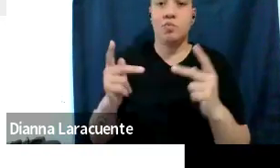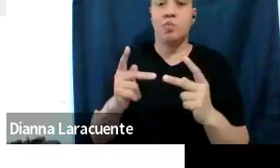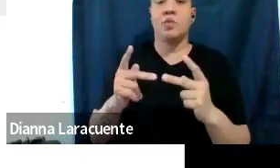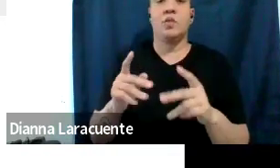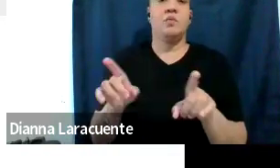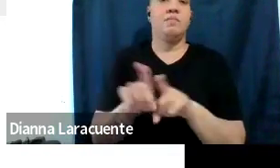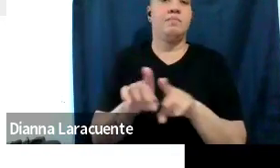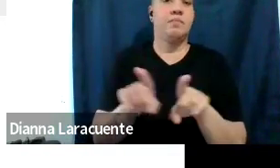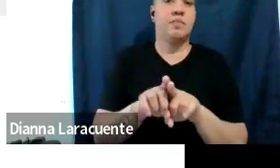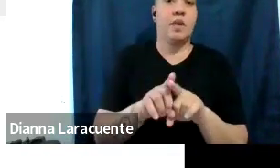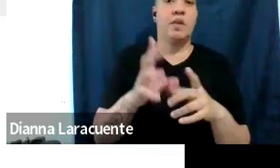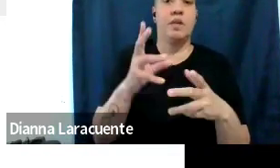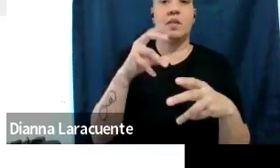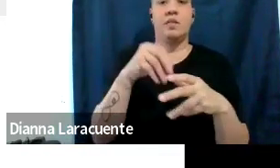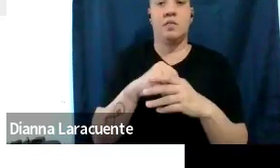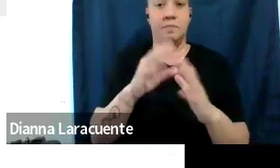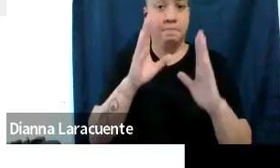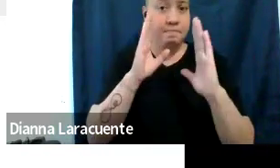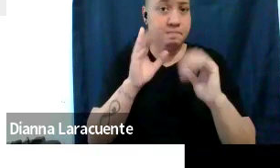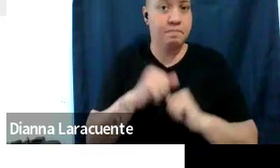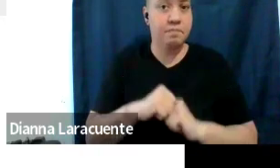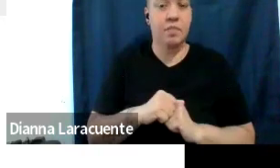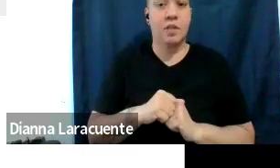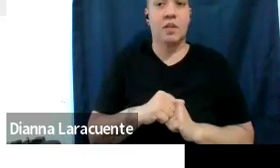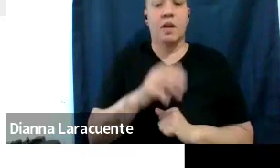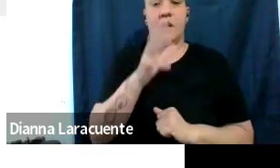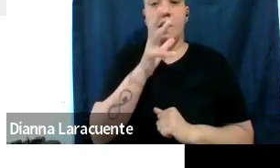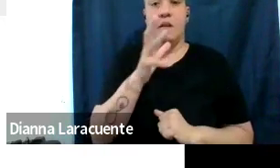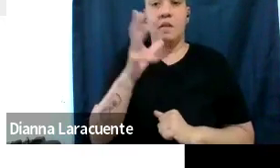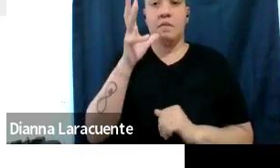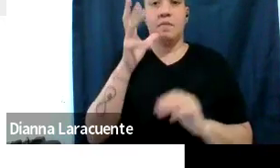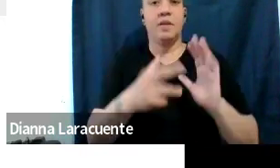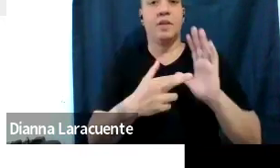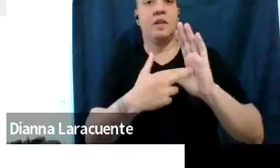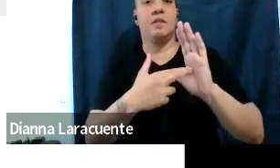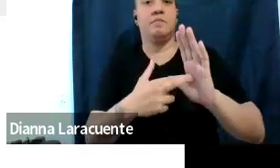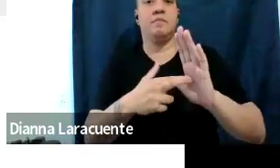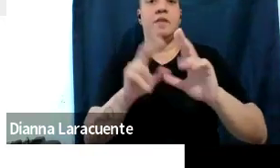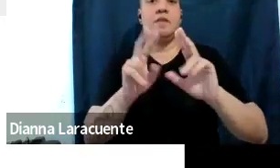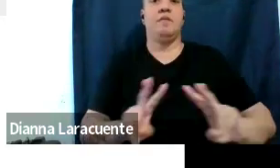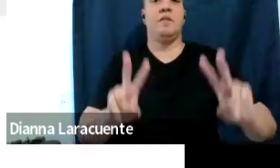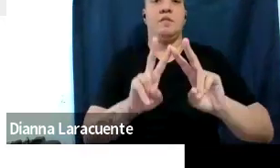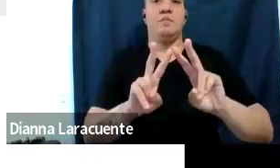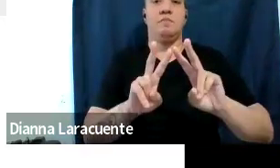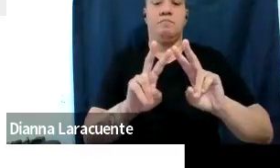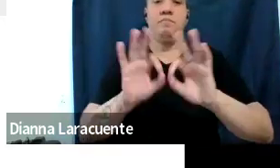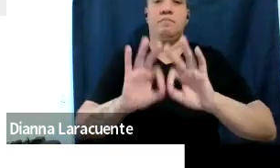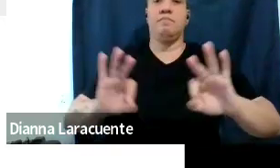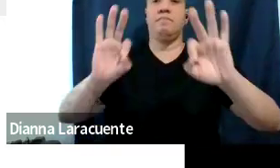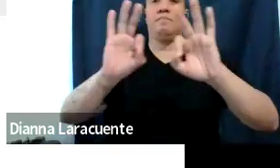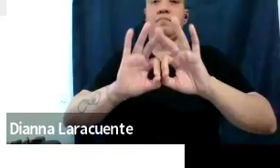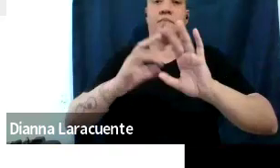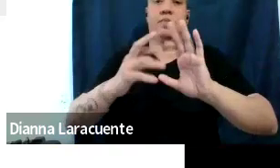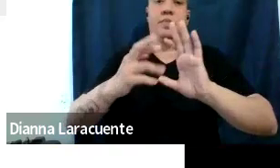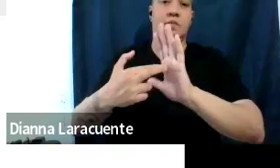mismo que el interior. Oigan esto, las fincas que representaban valores inmensos